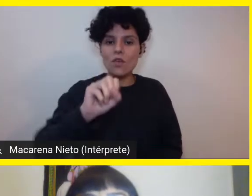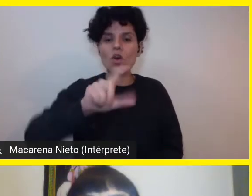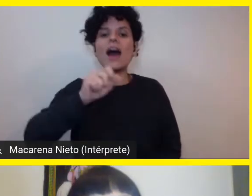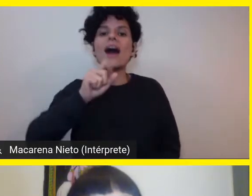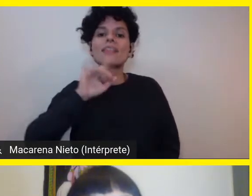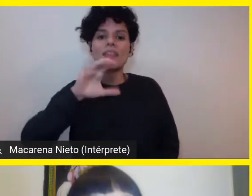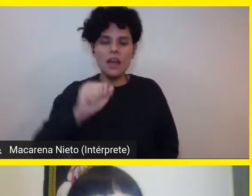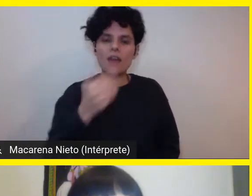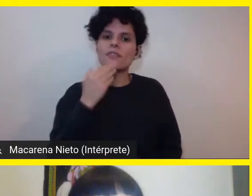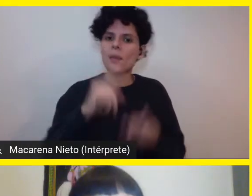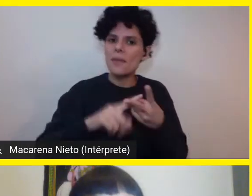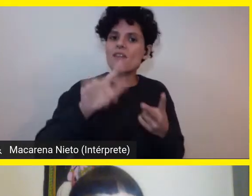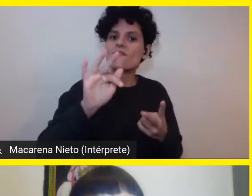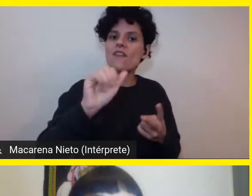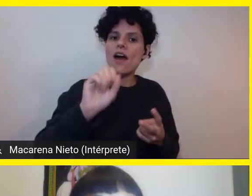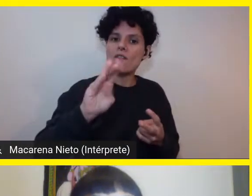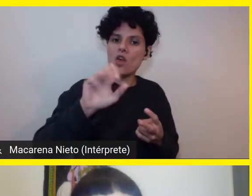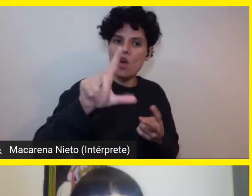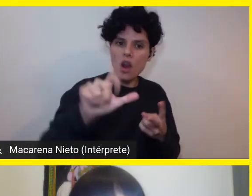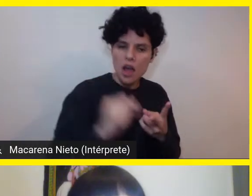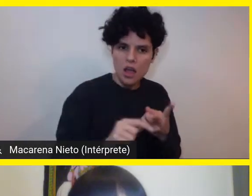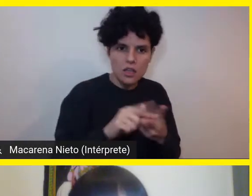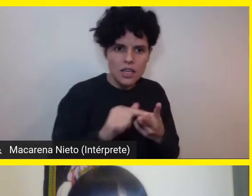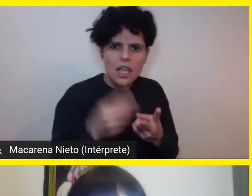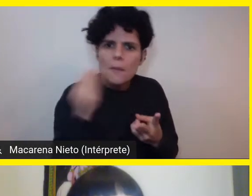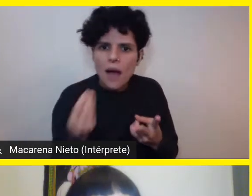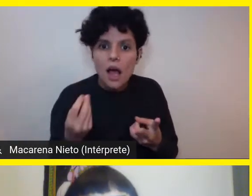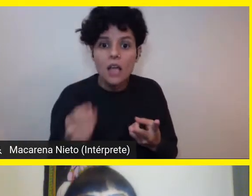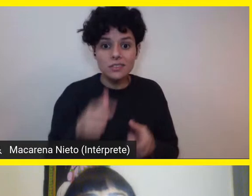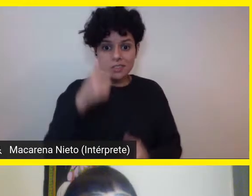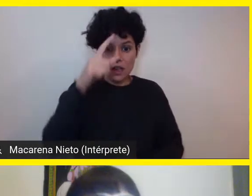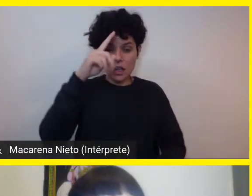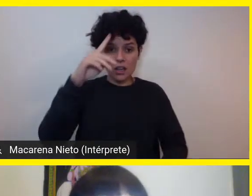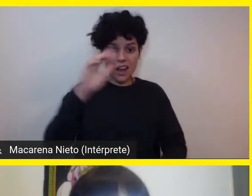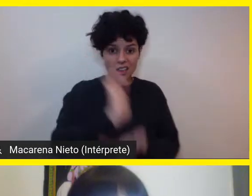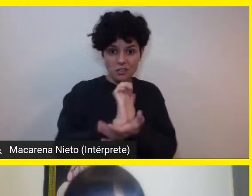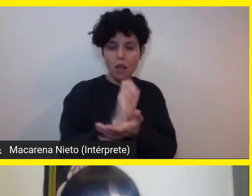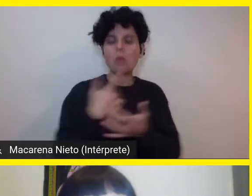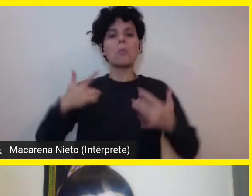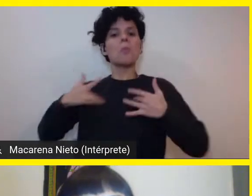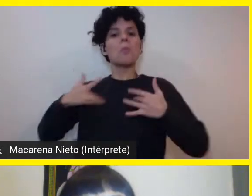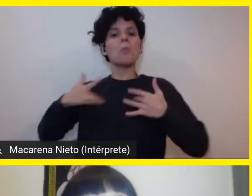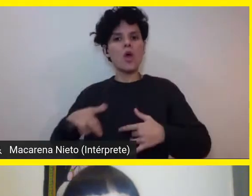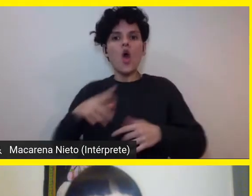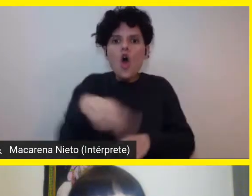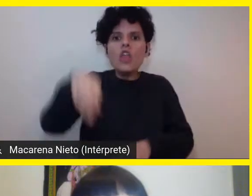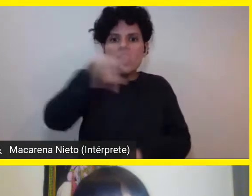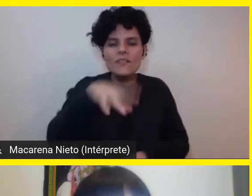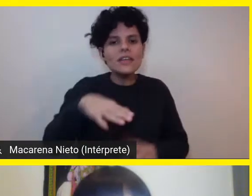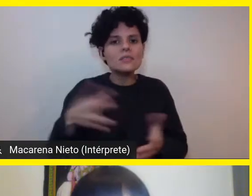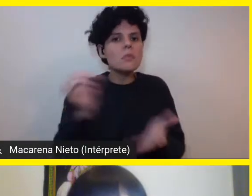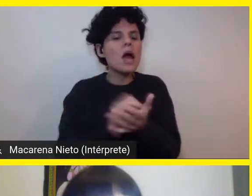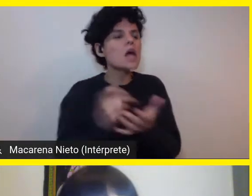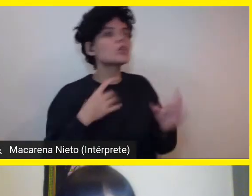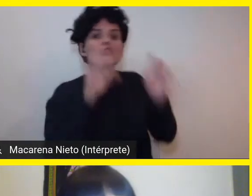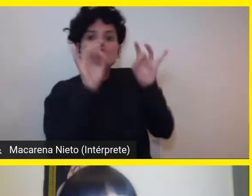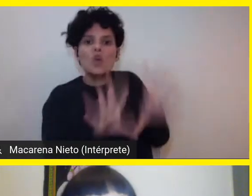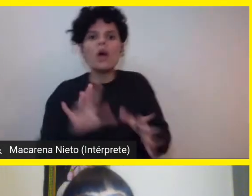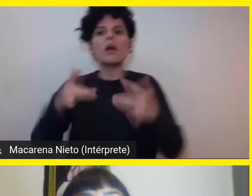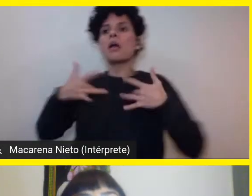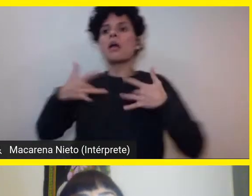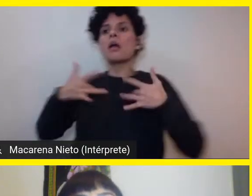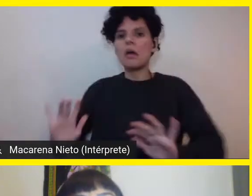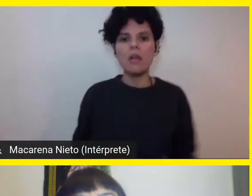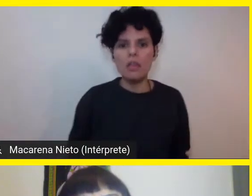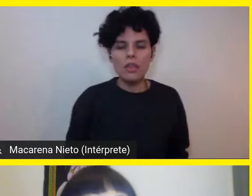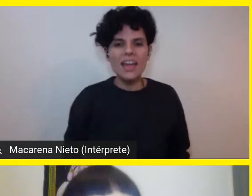es prácticamente que la impunidad se vuelve a posicionar con fuerza. Y eso es súper grave y es muy importante evidenciarlo.